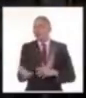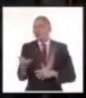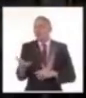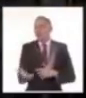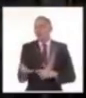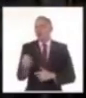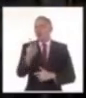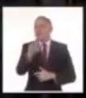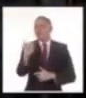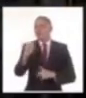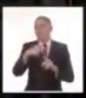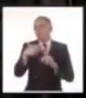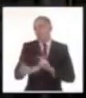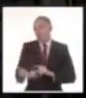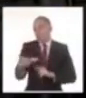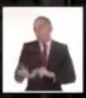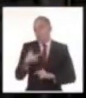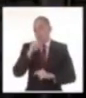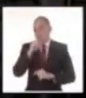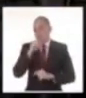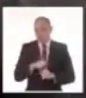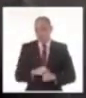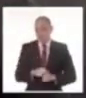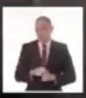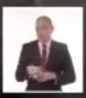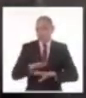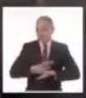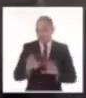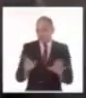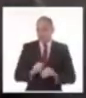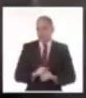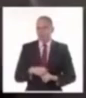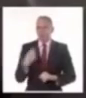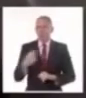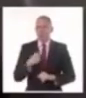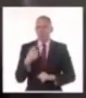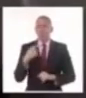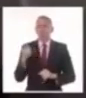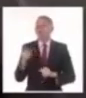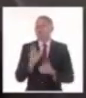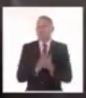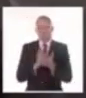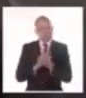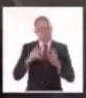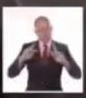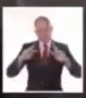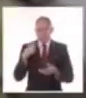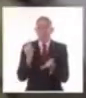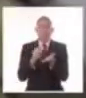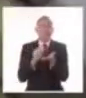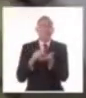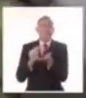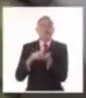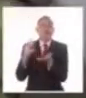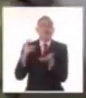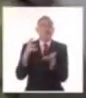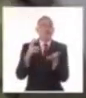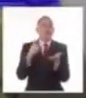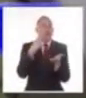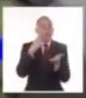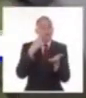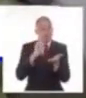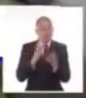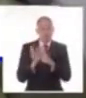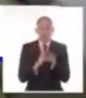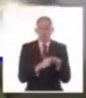a raíz de este resultado de toda la guardia, indicamos hacer un inventario al 100% a la dirección de la UVB. En los grupos de análisis que